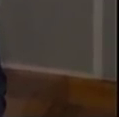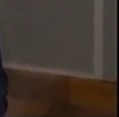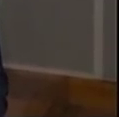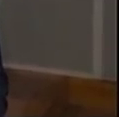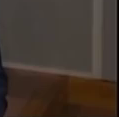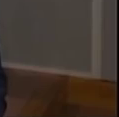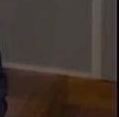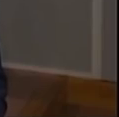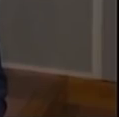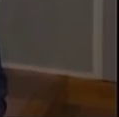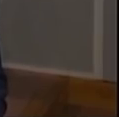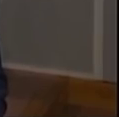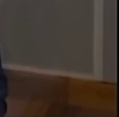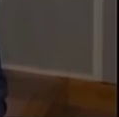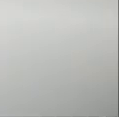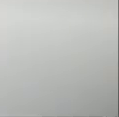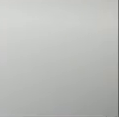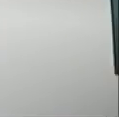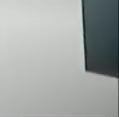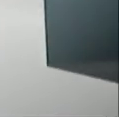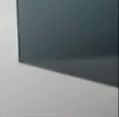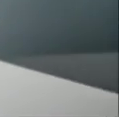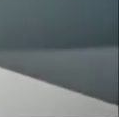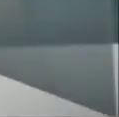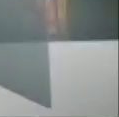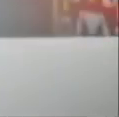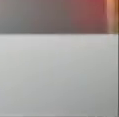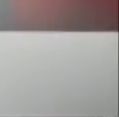con nosotros. Comenzamos.